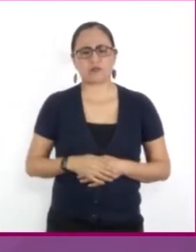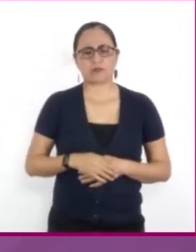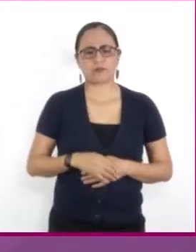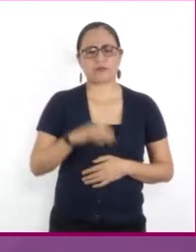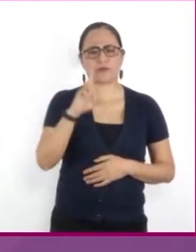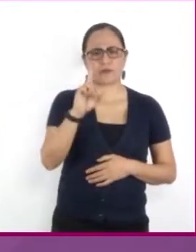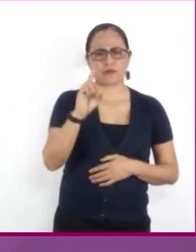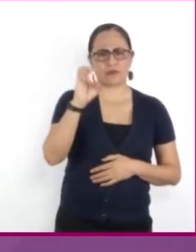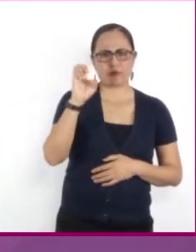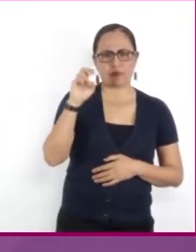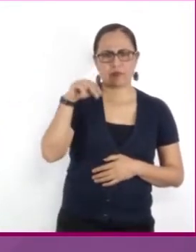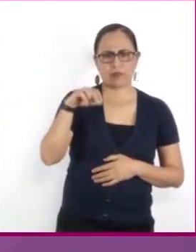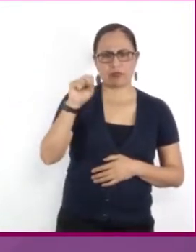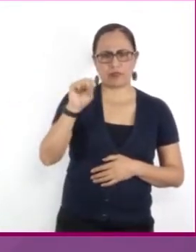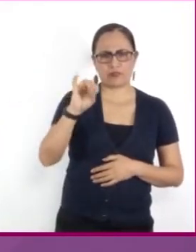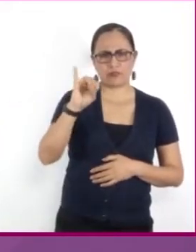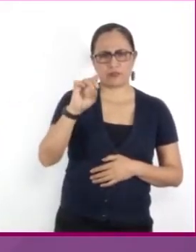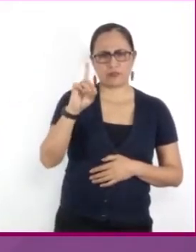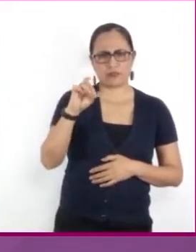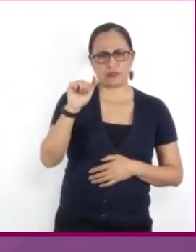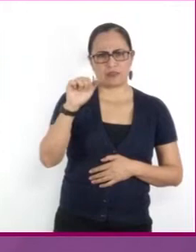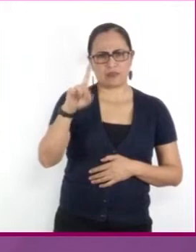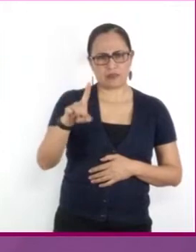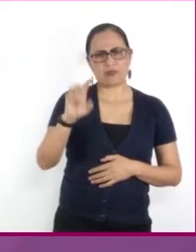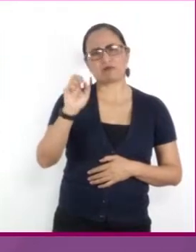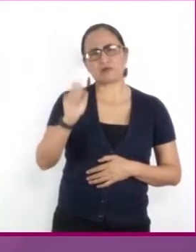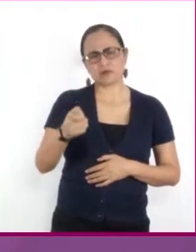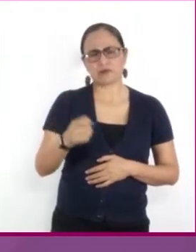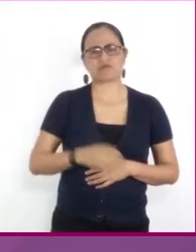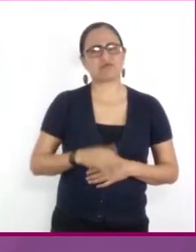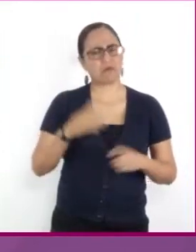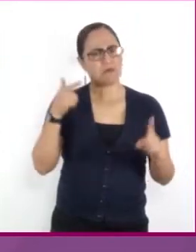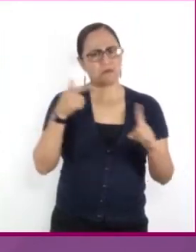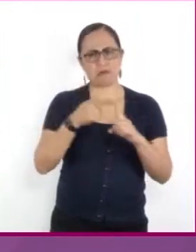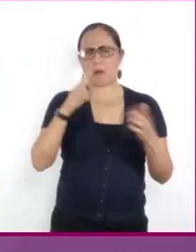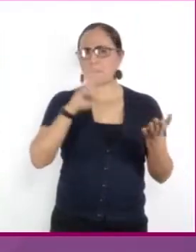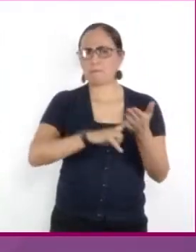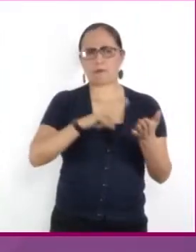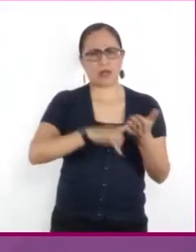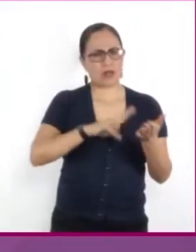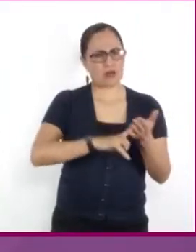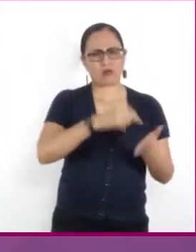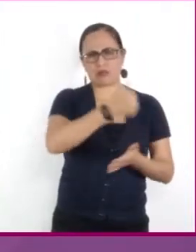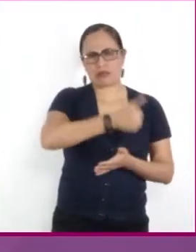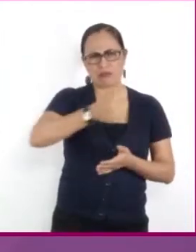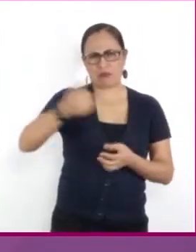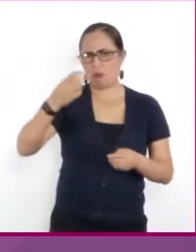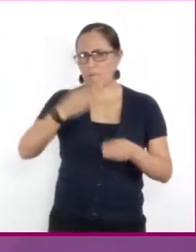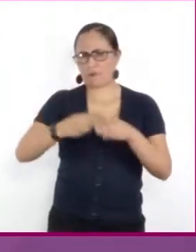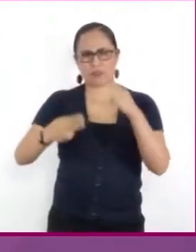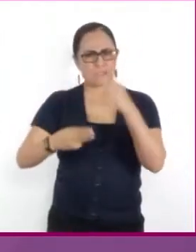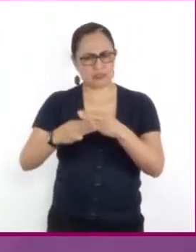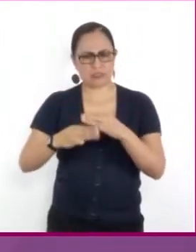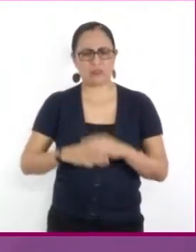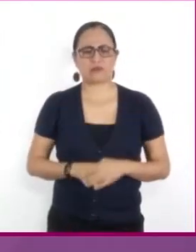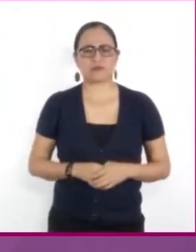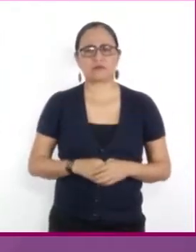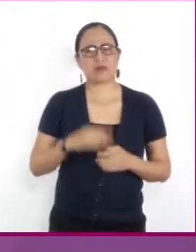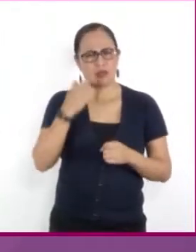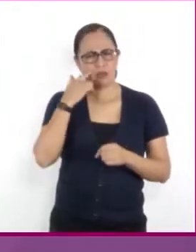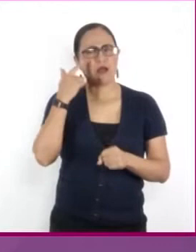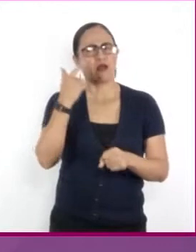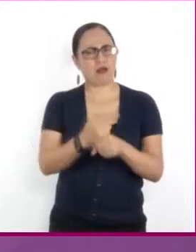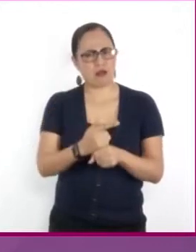densidad es una propiedad de la materia que tiene un valor definido para cada sustancia. ¿Podrían